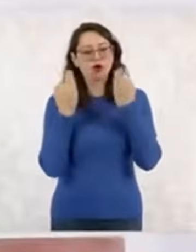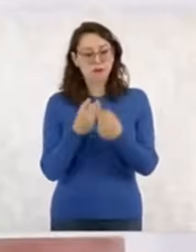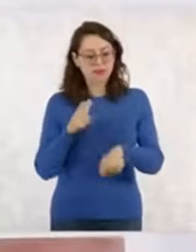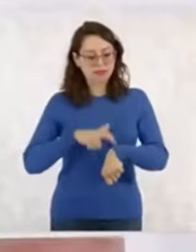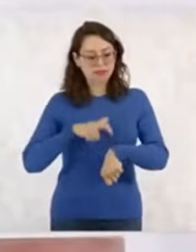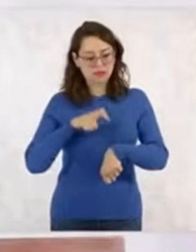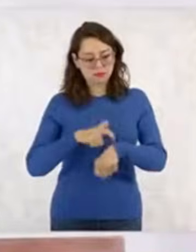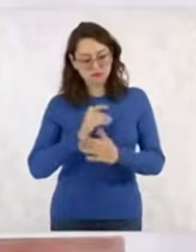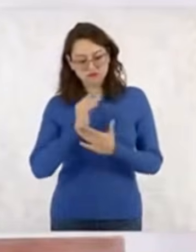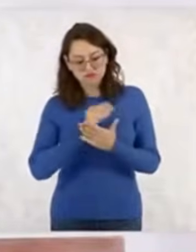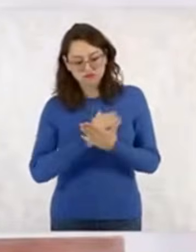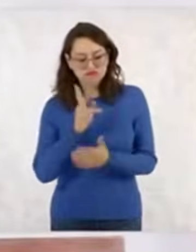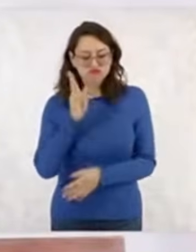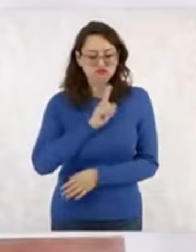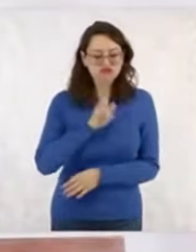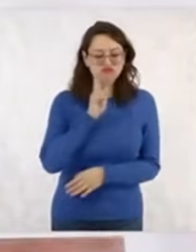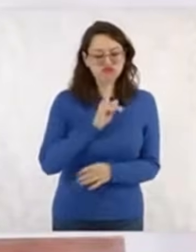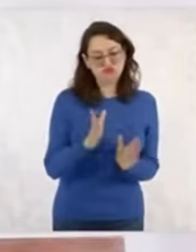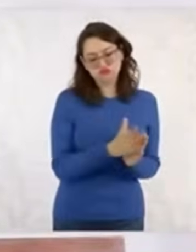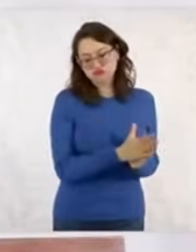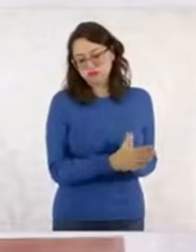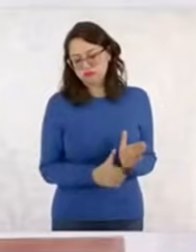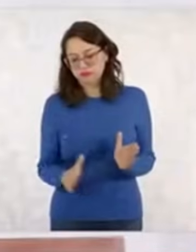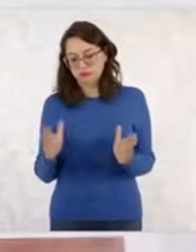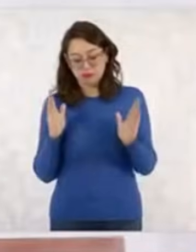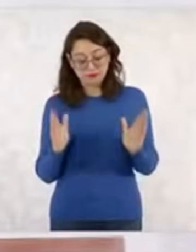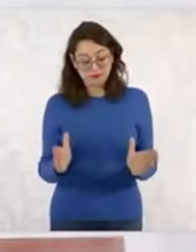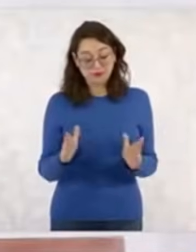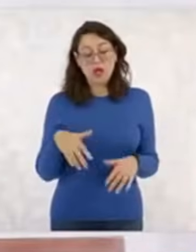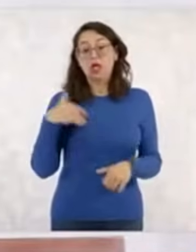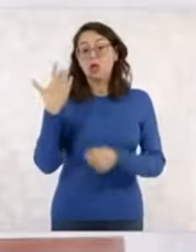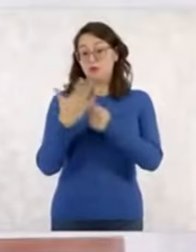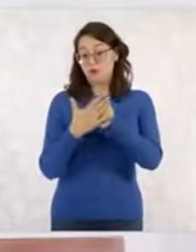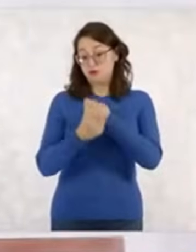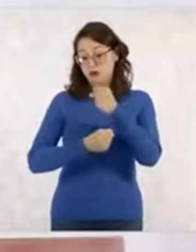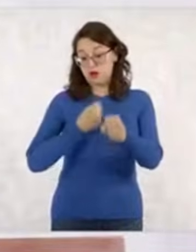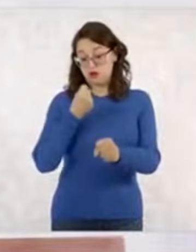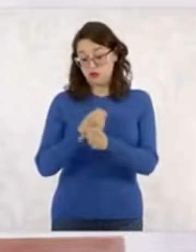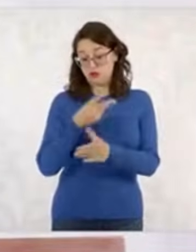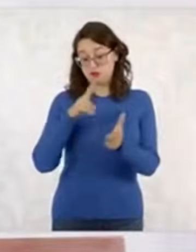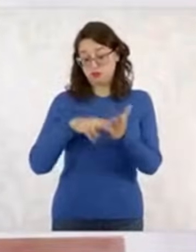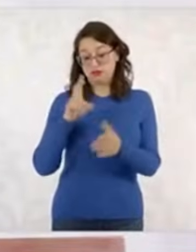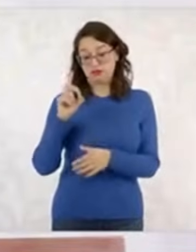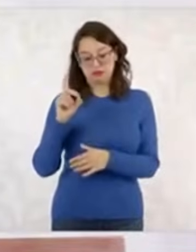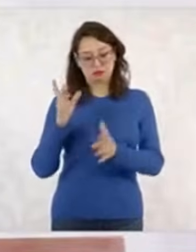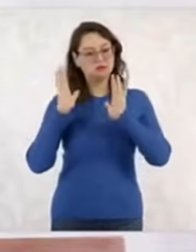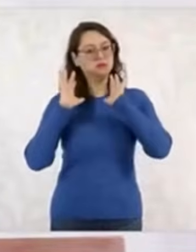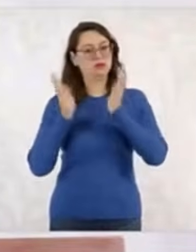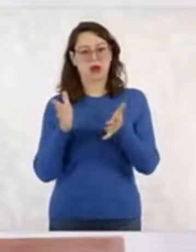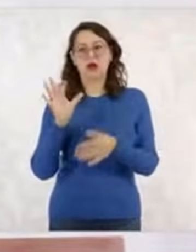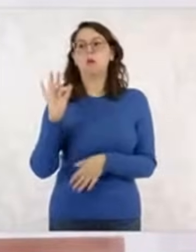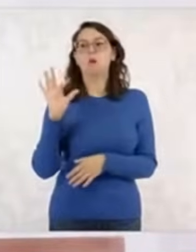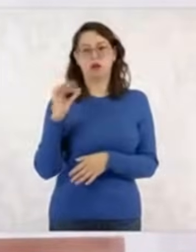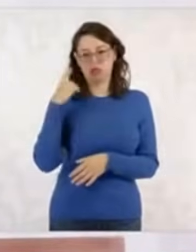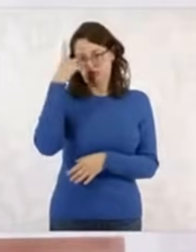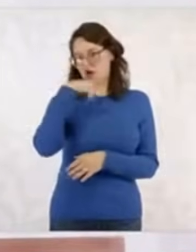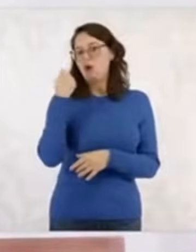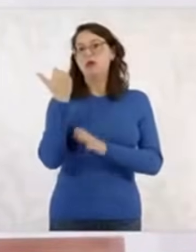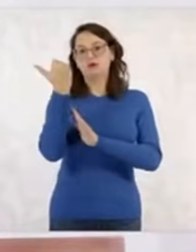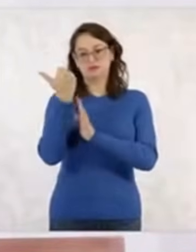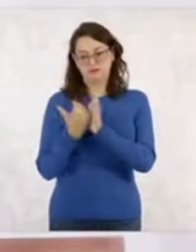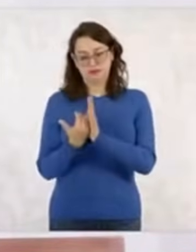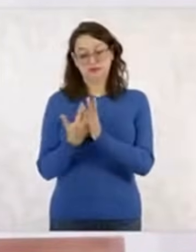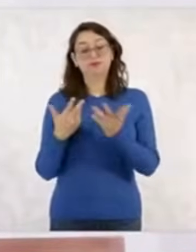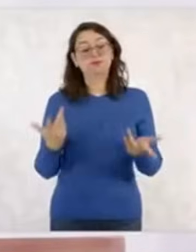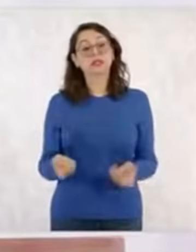de la jornada ordinaria de trabajo de 48, 40 horas, se hace realidad la disposición de mayor tiempo para